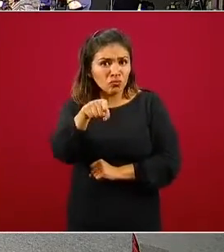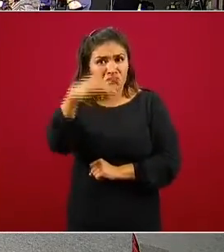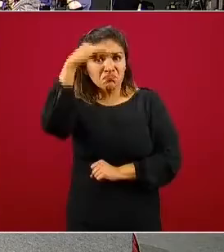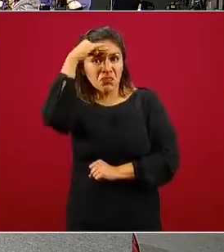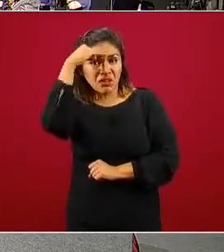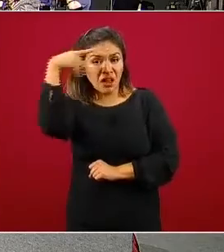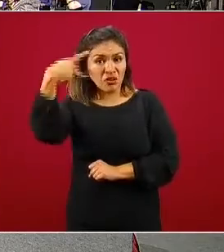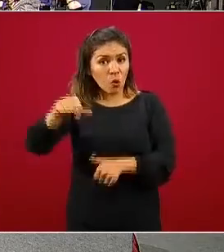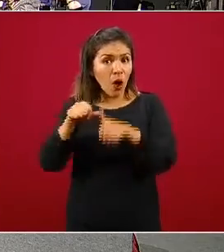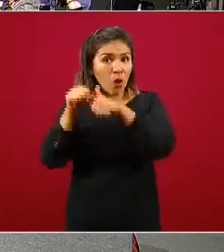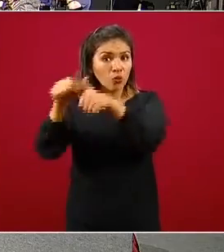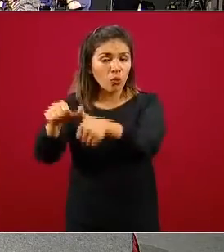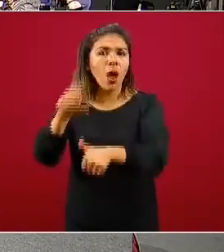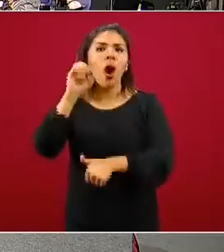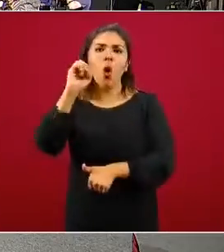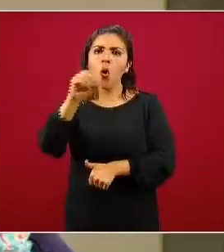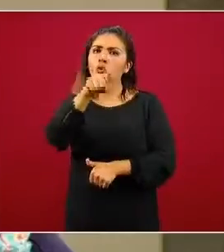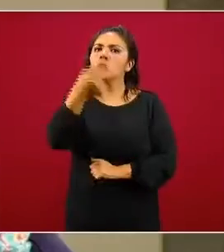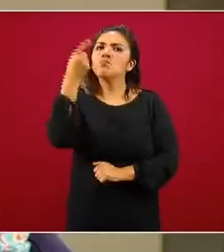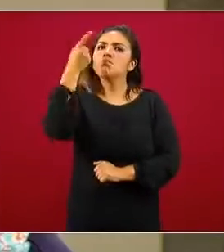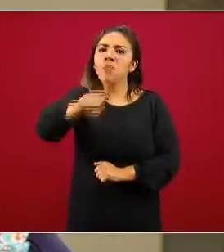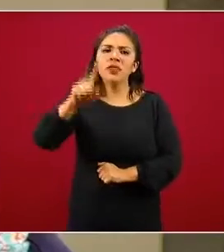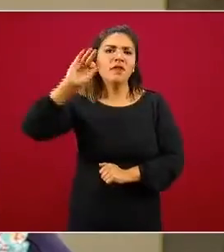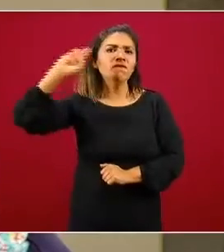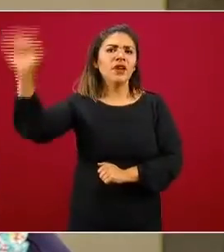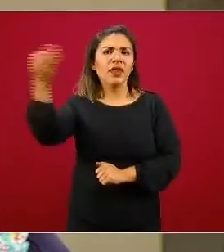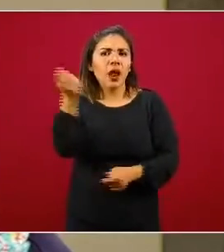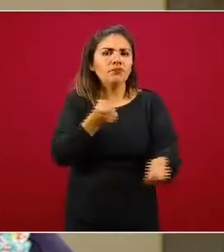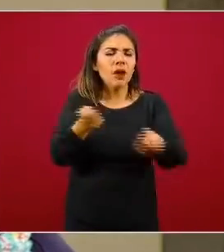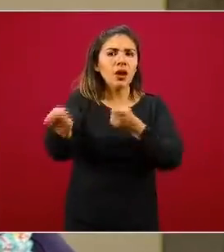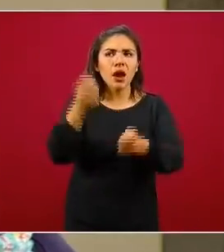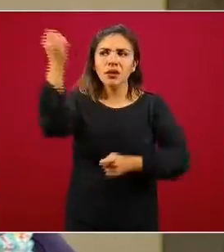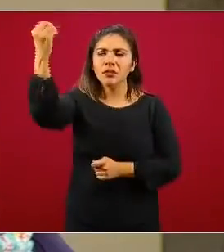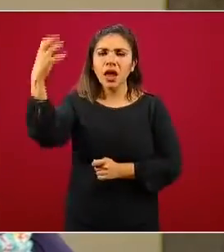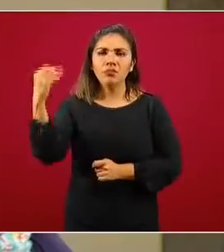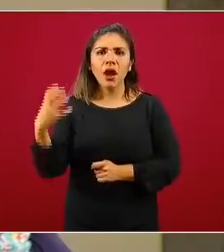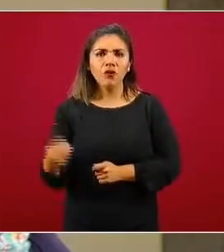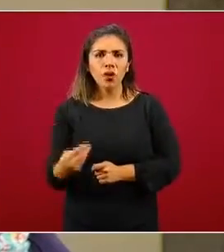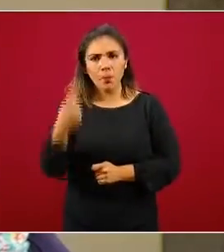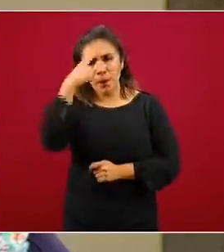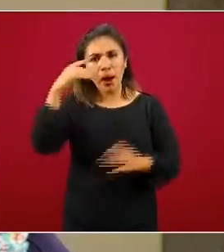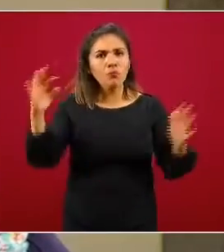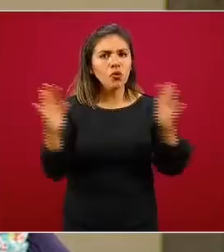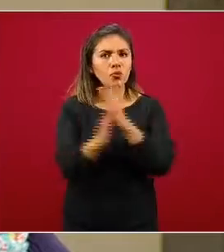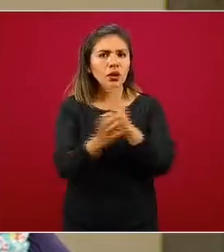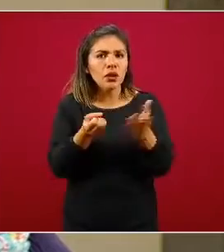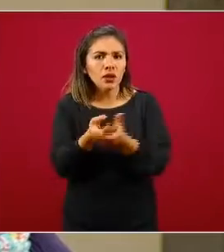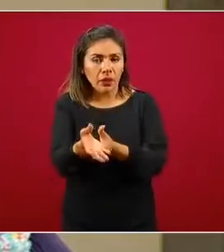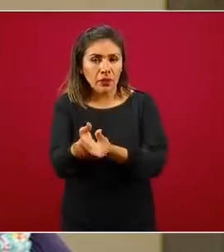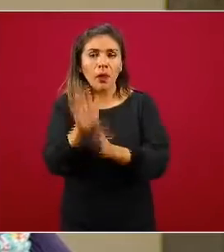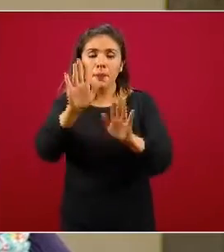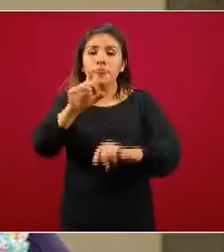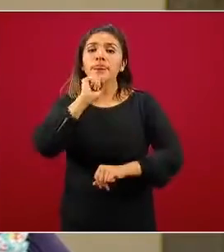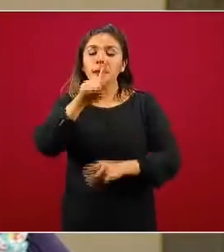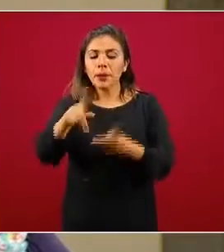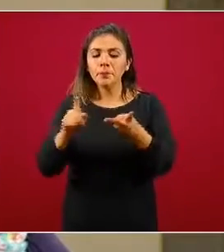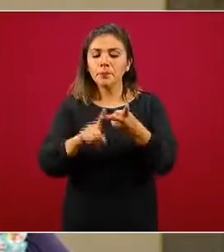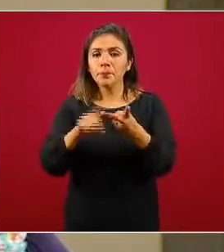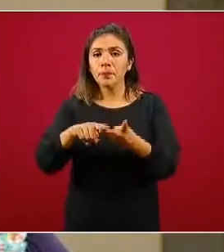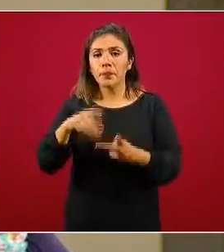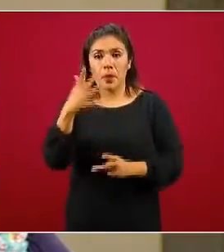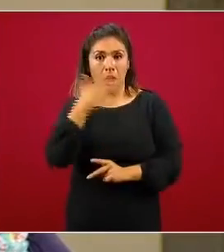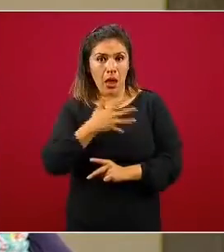esta autonomía o ustedes van a ser los que manejen este semáforo de movilidad? También preguntarle, existe,